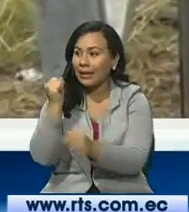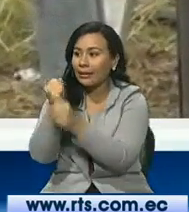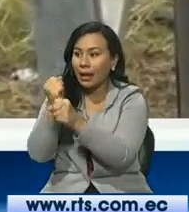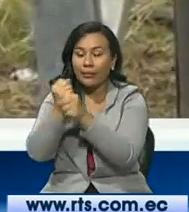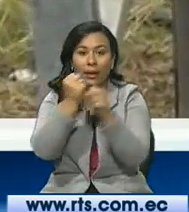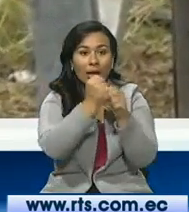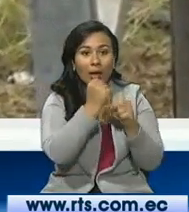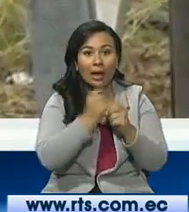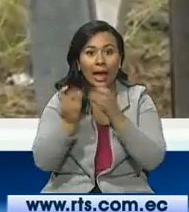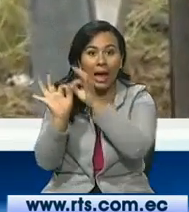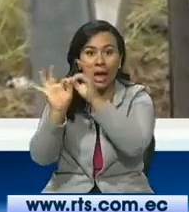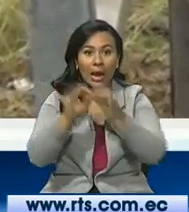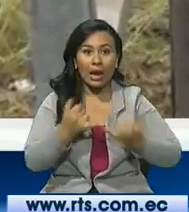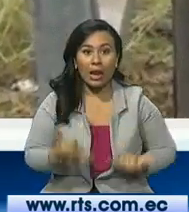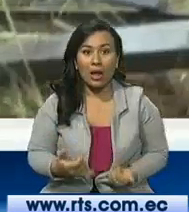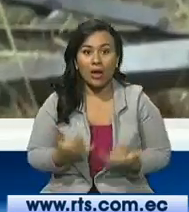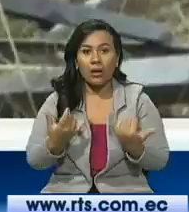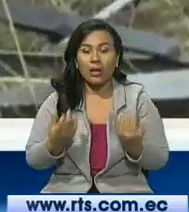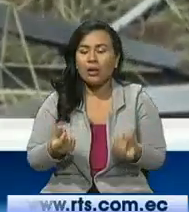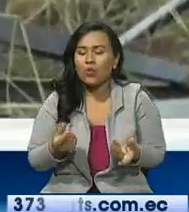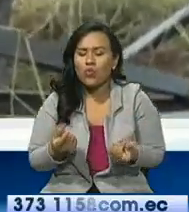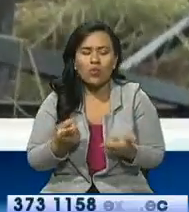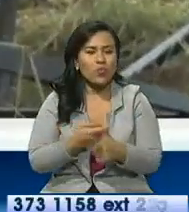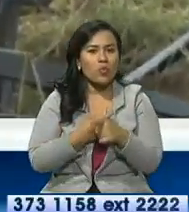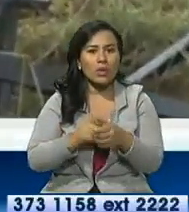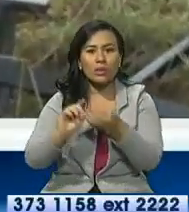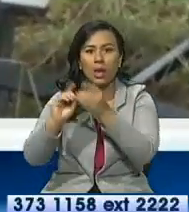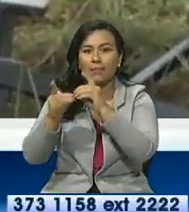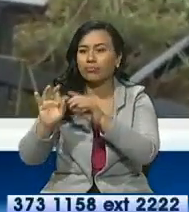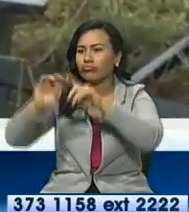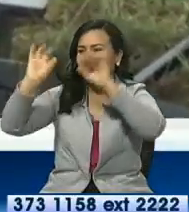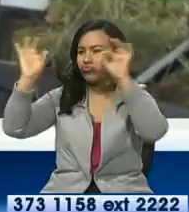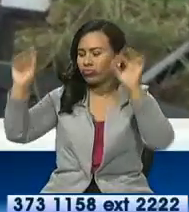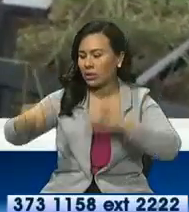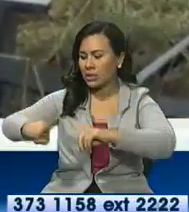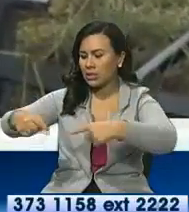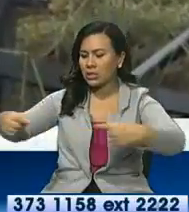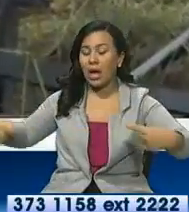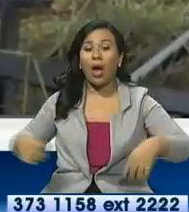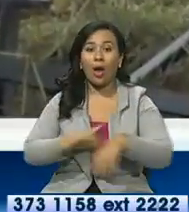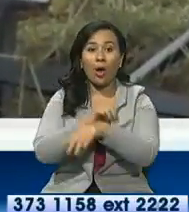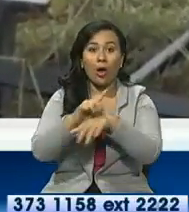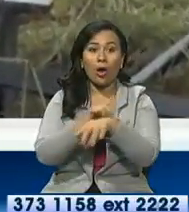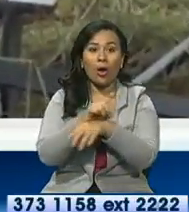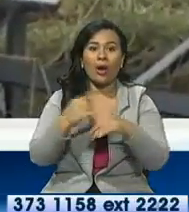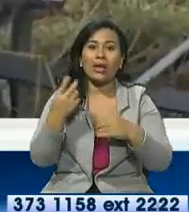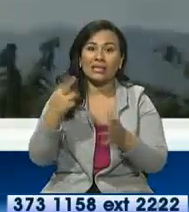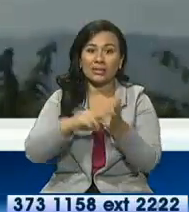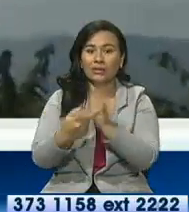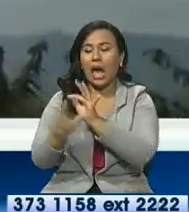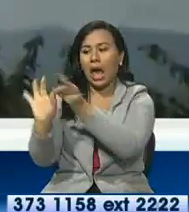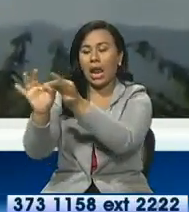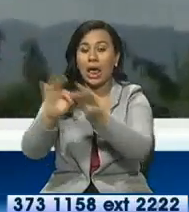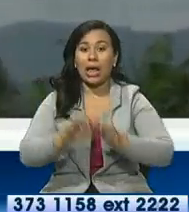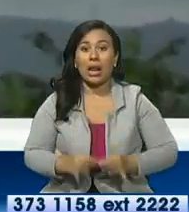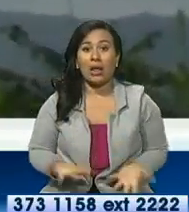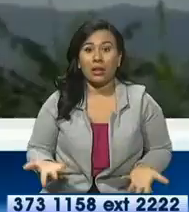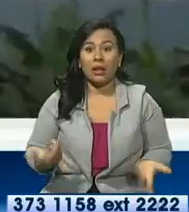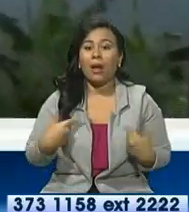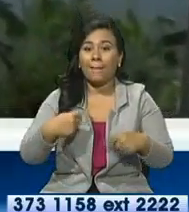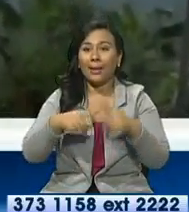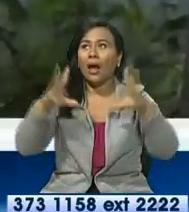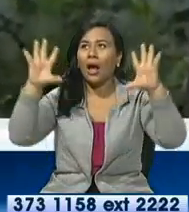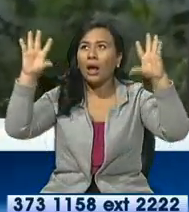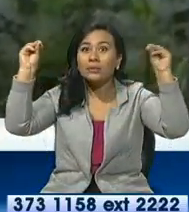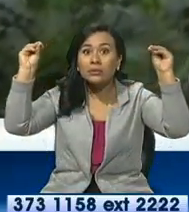los daños ya empezaron, hablan de la urgencia de cambiar la torre. Esto significa varias horas de corte de energía. Los técnicos buscarán causar el